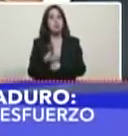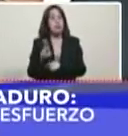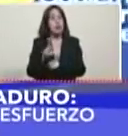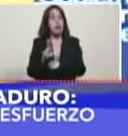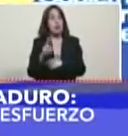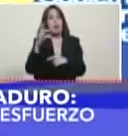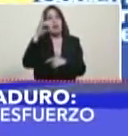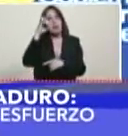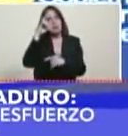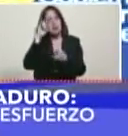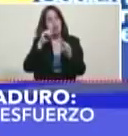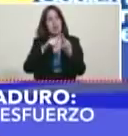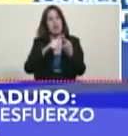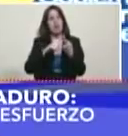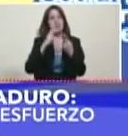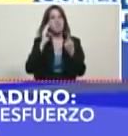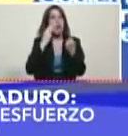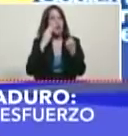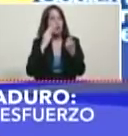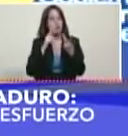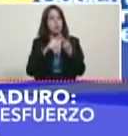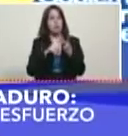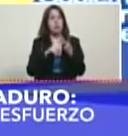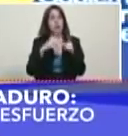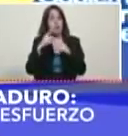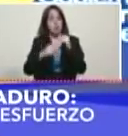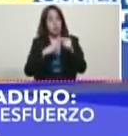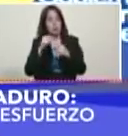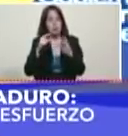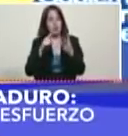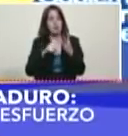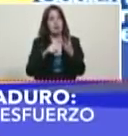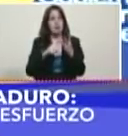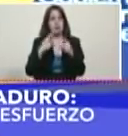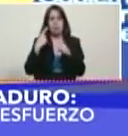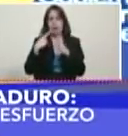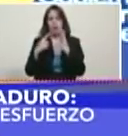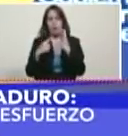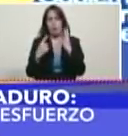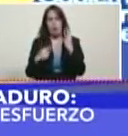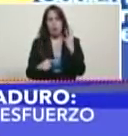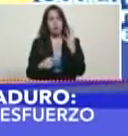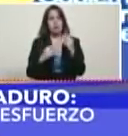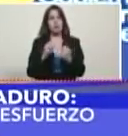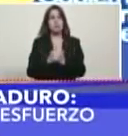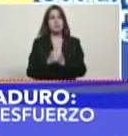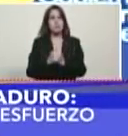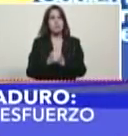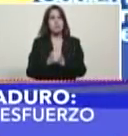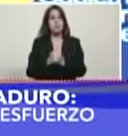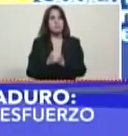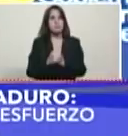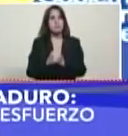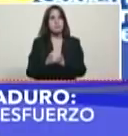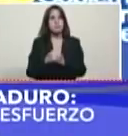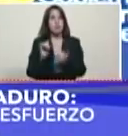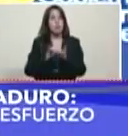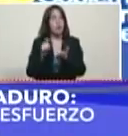Instagram, Facebook, Twitter, Periscope, YouTube,